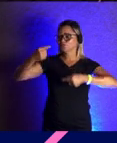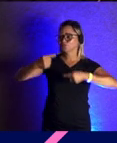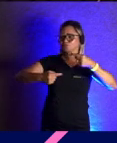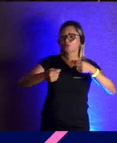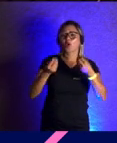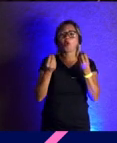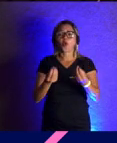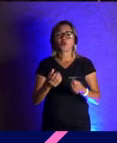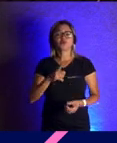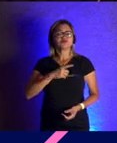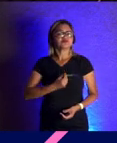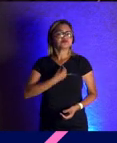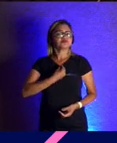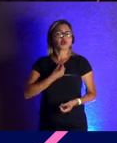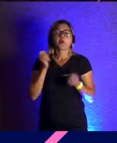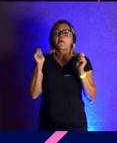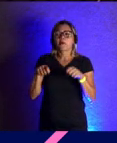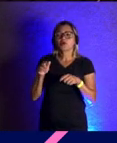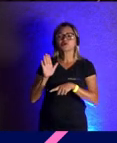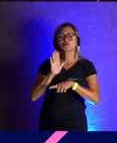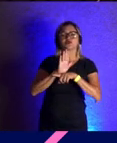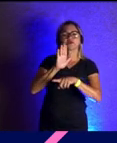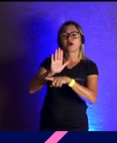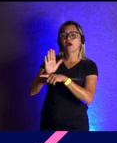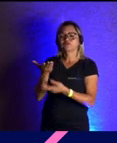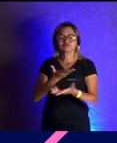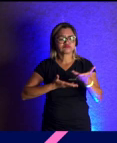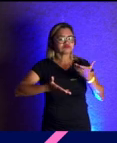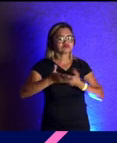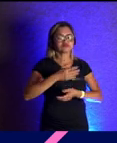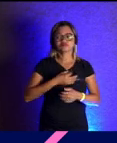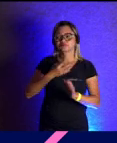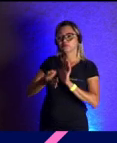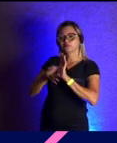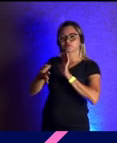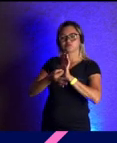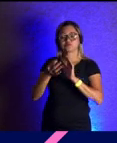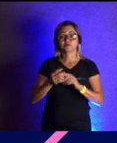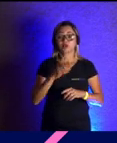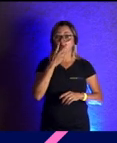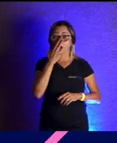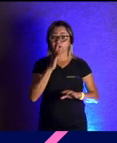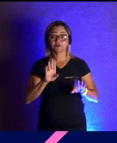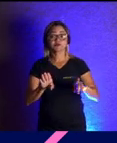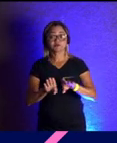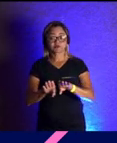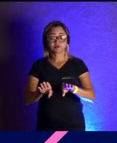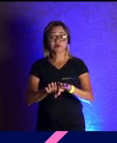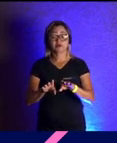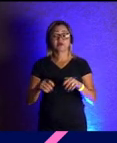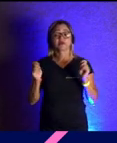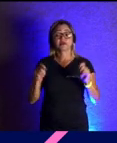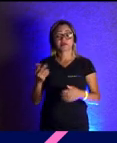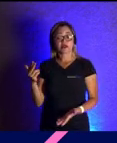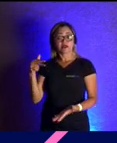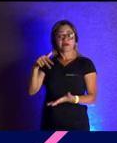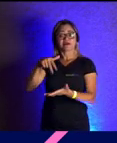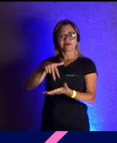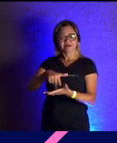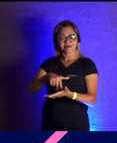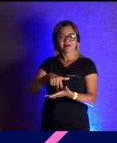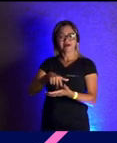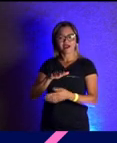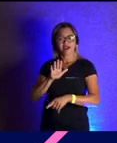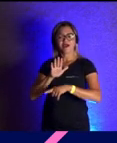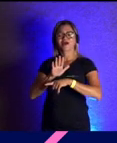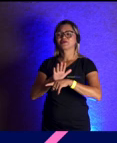fue la verdad, o parte de ella. Pero también creo que estar aquí ayuda como